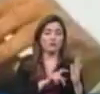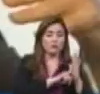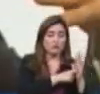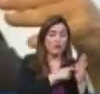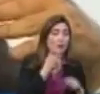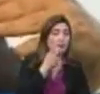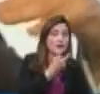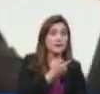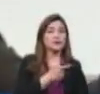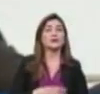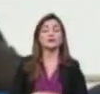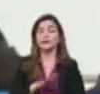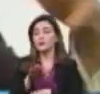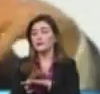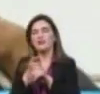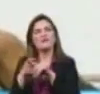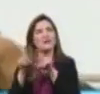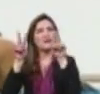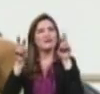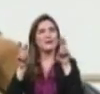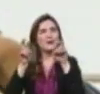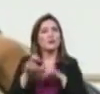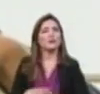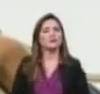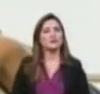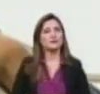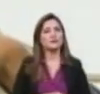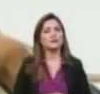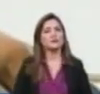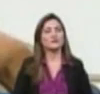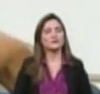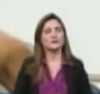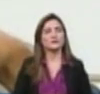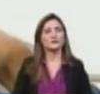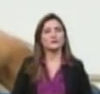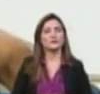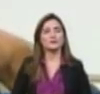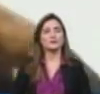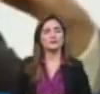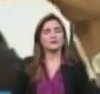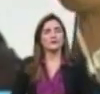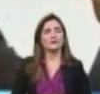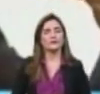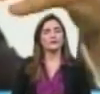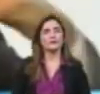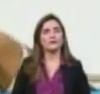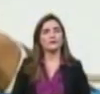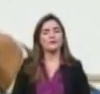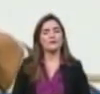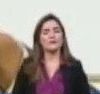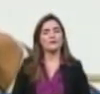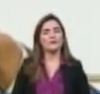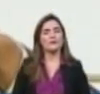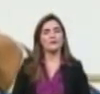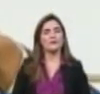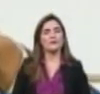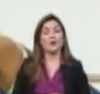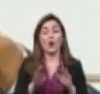Contralor como sobre los otros temas que tienen que ver con las acciones en función de las cuales se cuestiona